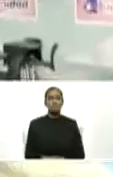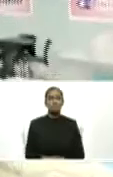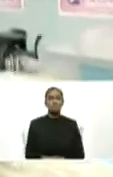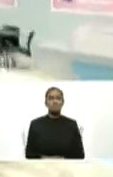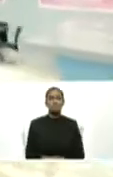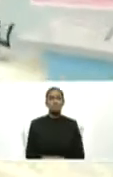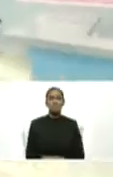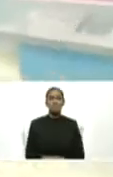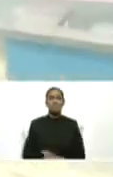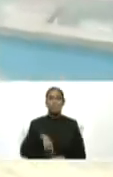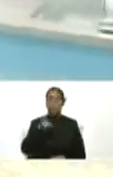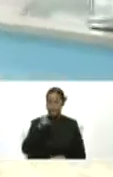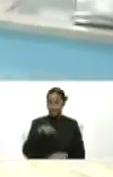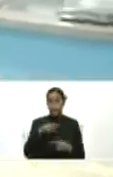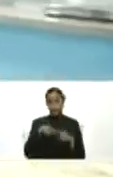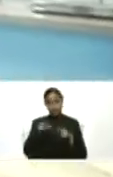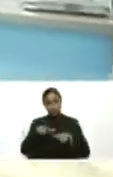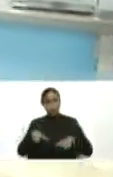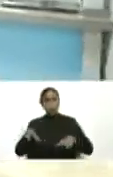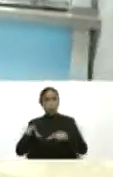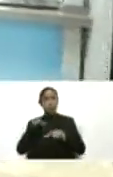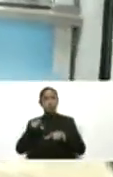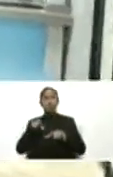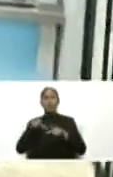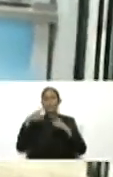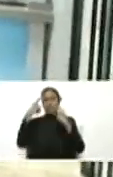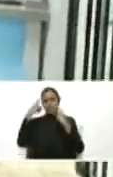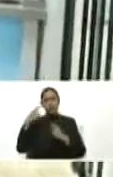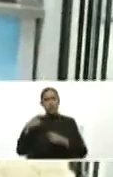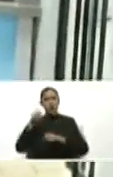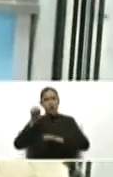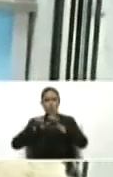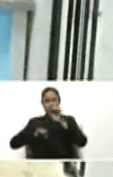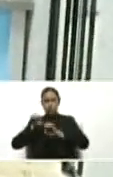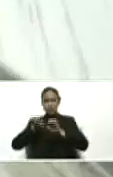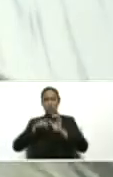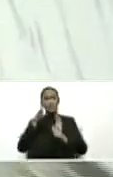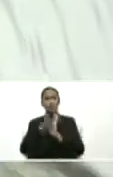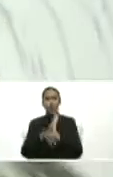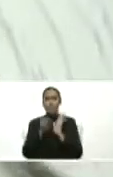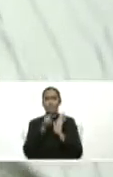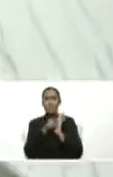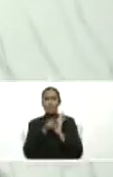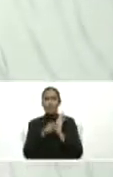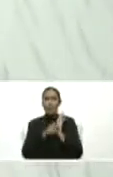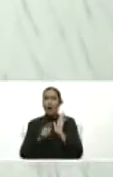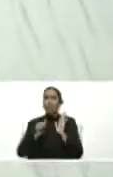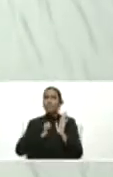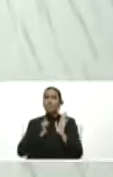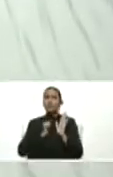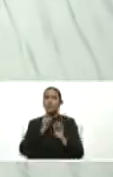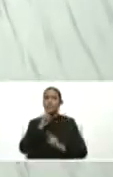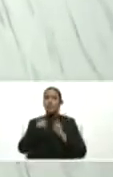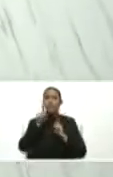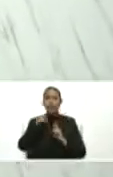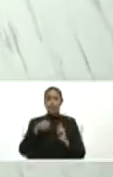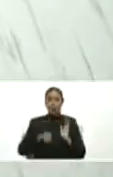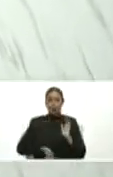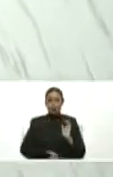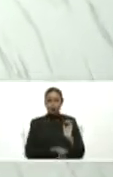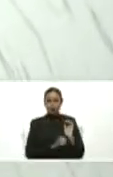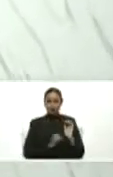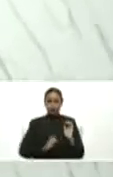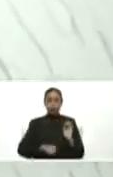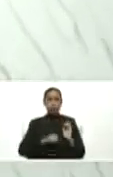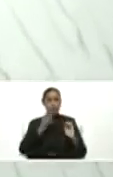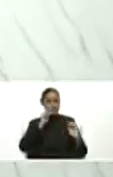de evaluación que tiene un equipo de alto nivel que nos permite pues detectar la patología. O sea, de una vez aprovechamos y le hacemos la ecografía en este nivel para luego entonces